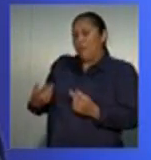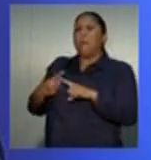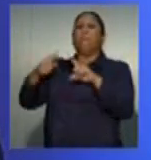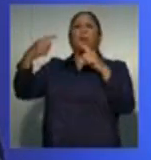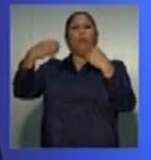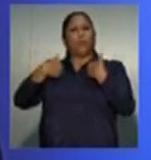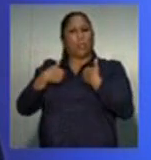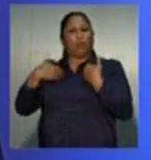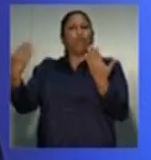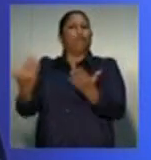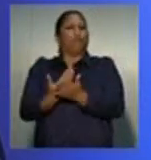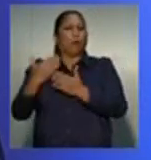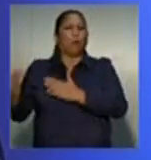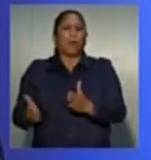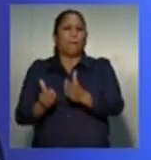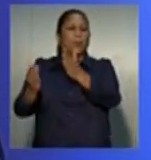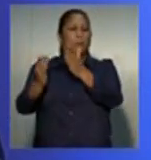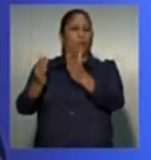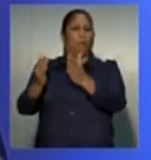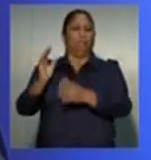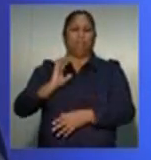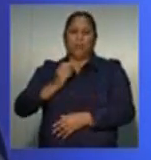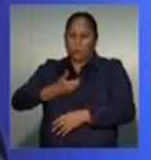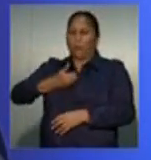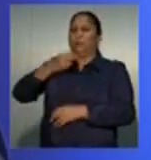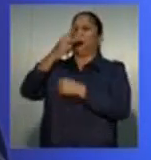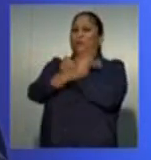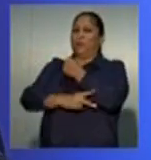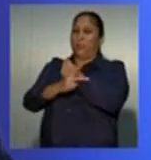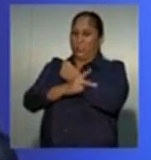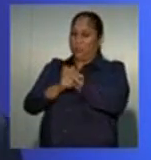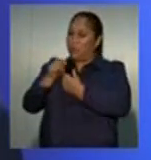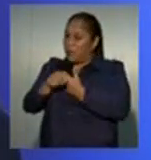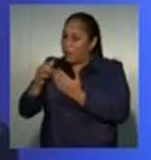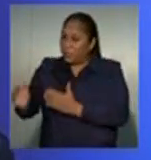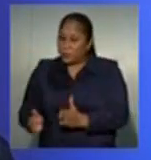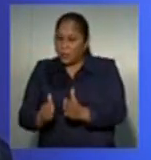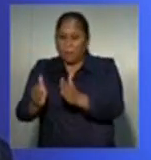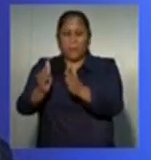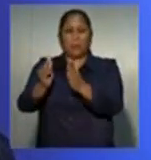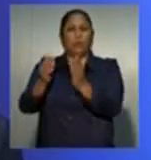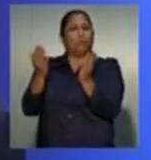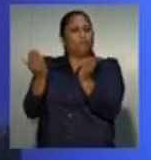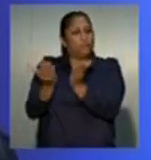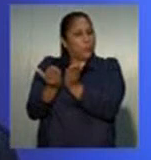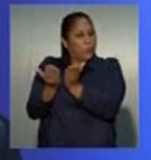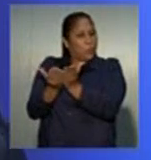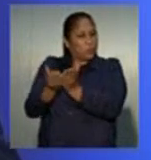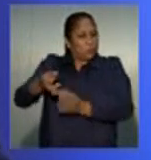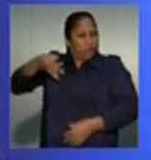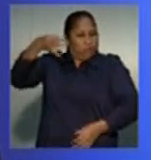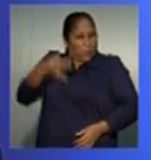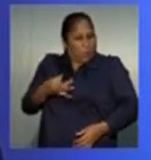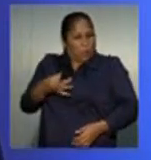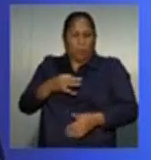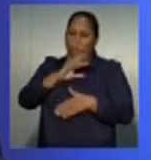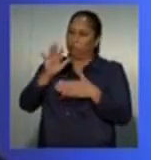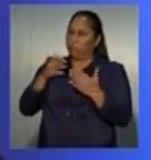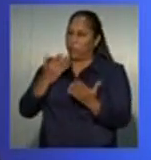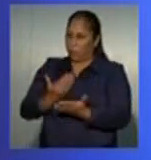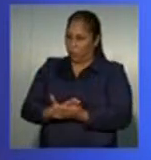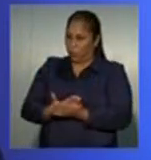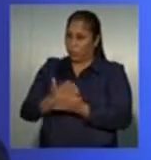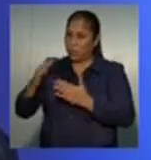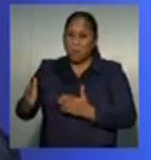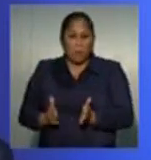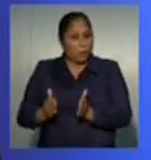el nuevo camino para nuestro país el camino de una educación de calidad para todos el